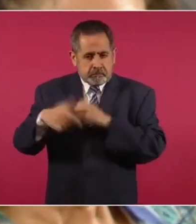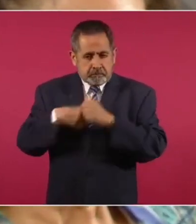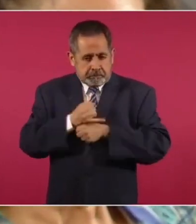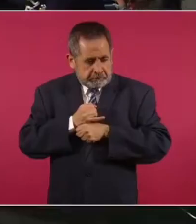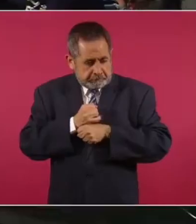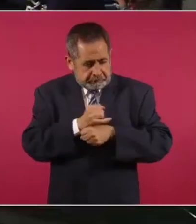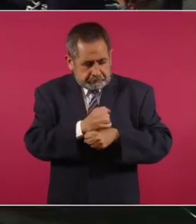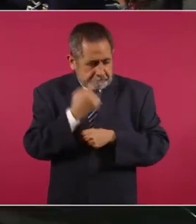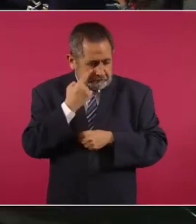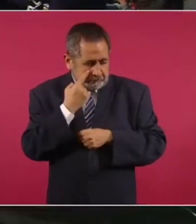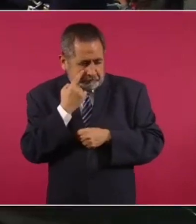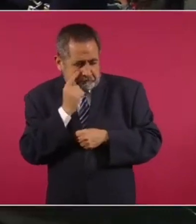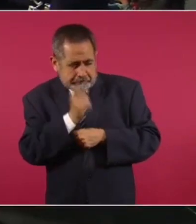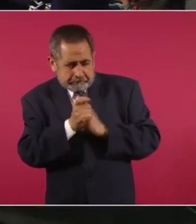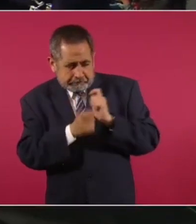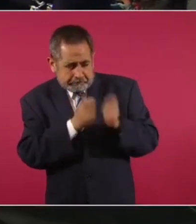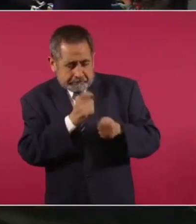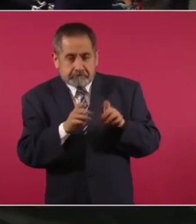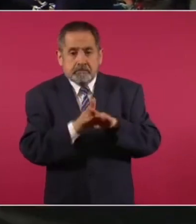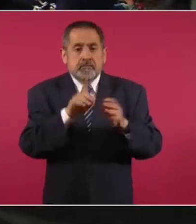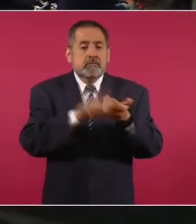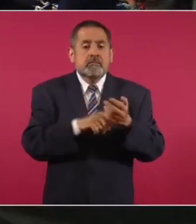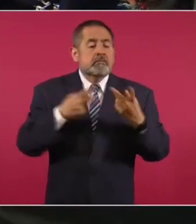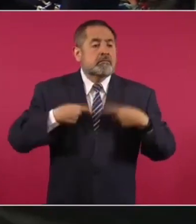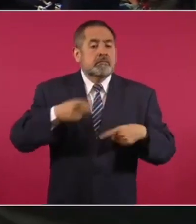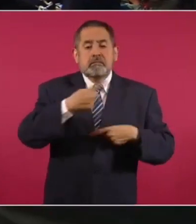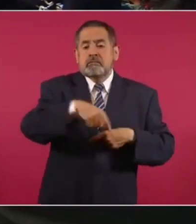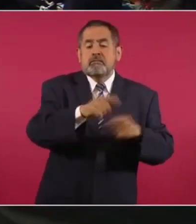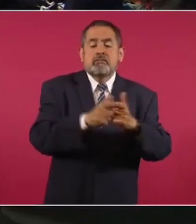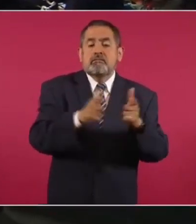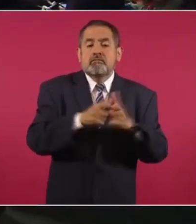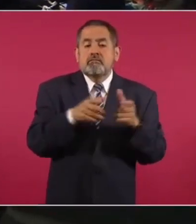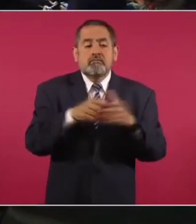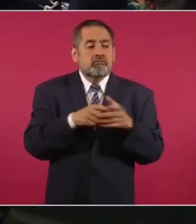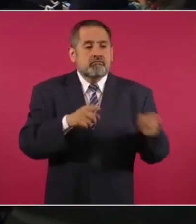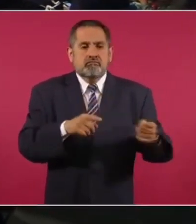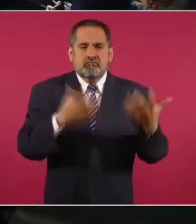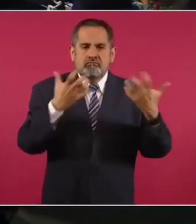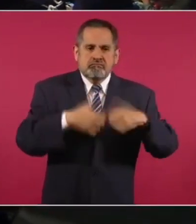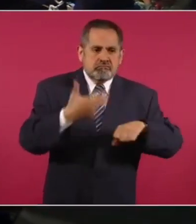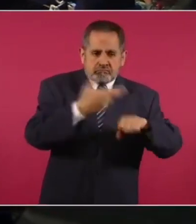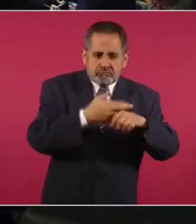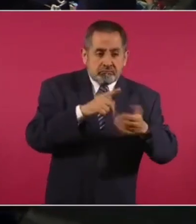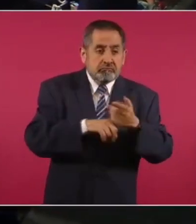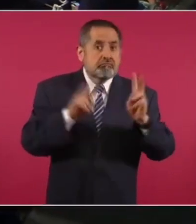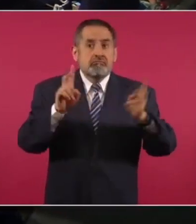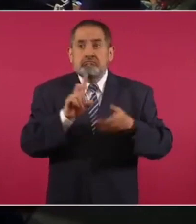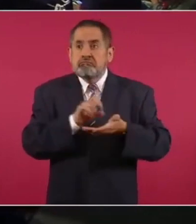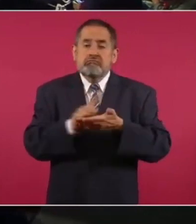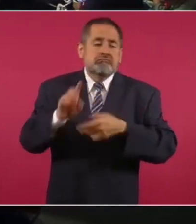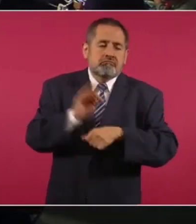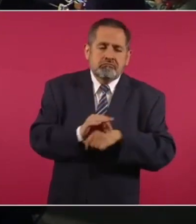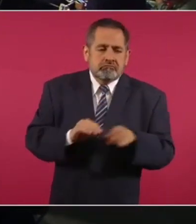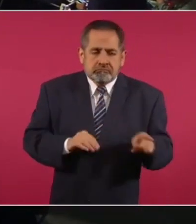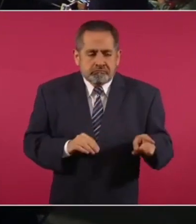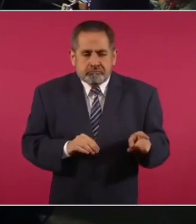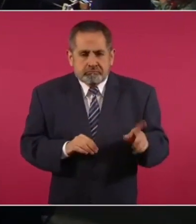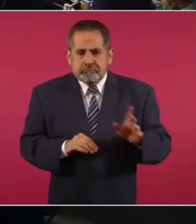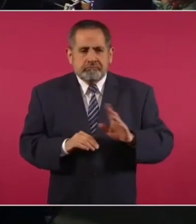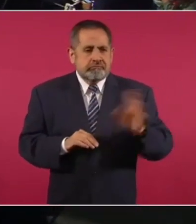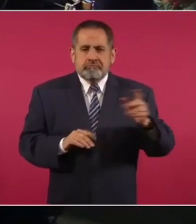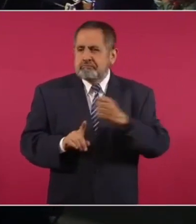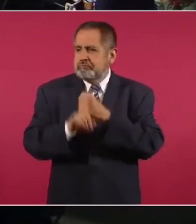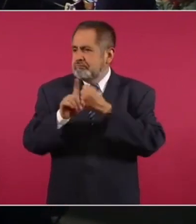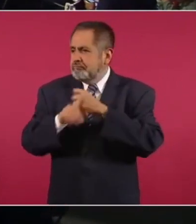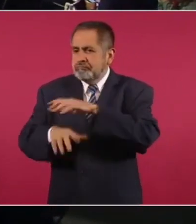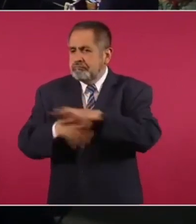constatando muy de cerca el entramado operativo de personas y grupos de verdaderos empresarios de los derechos humanos, que en medio de las